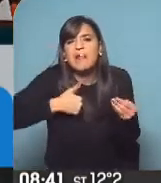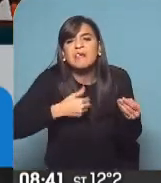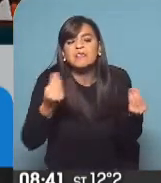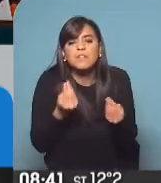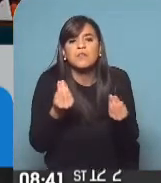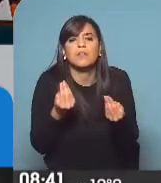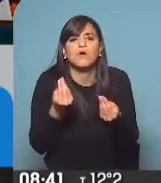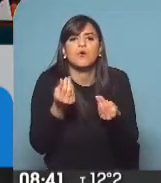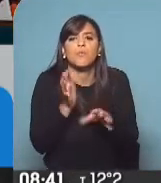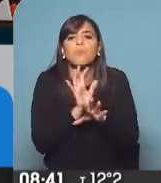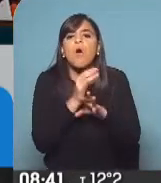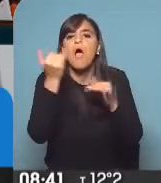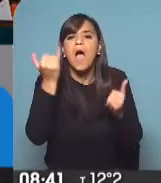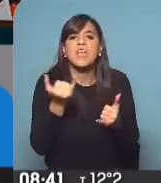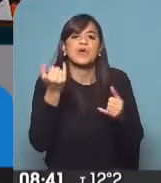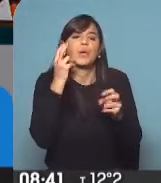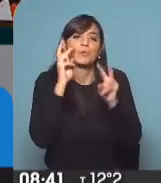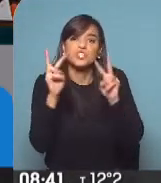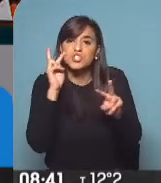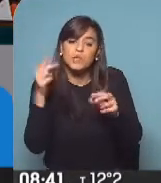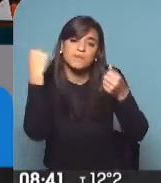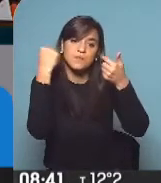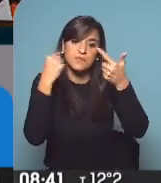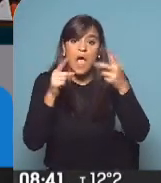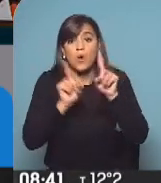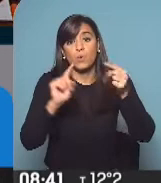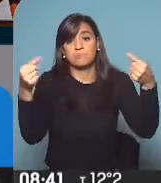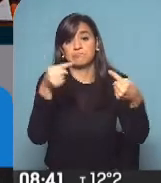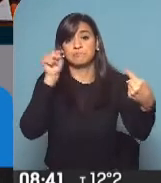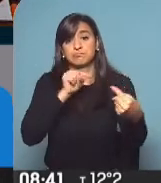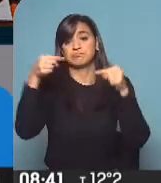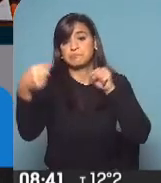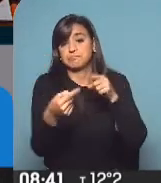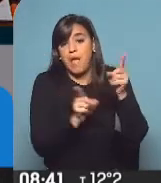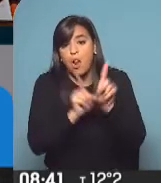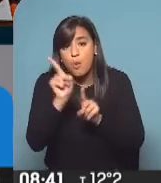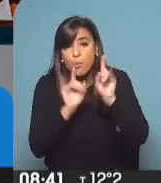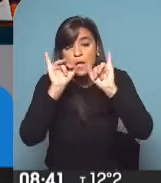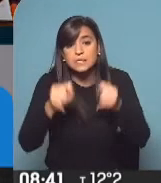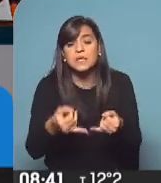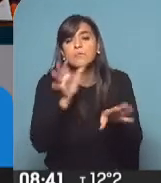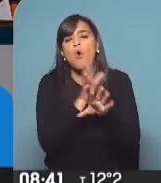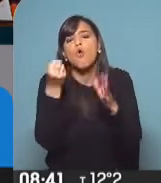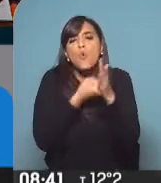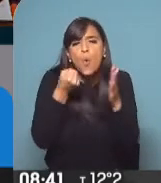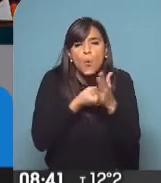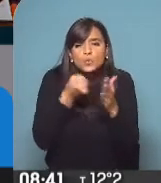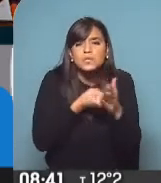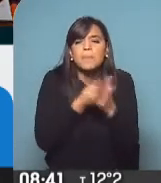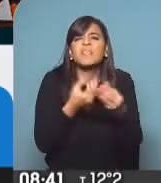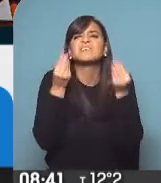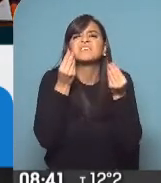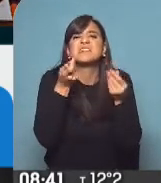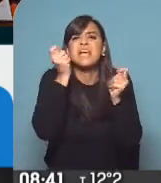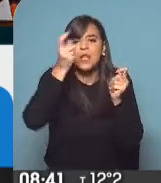compartidas por todos no hay distintas visiones en algunas contrapuestas que luchan de algún modo como para definir quiénes